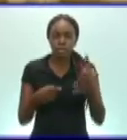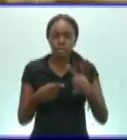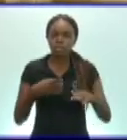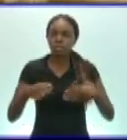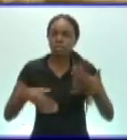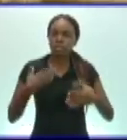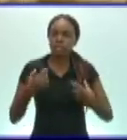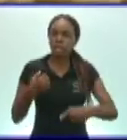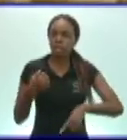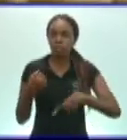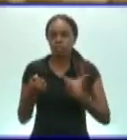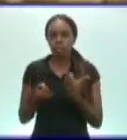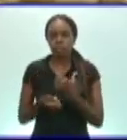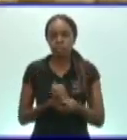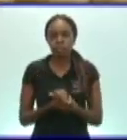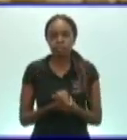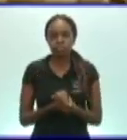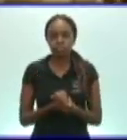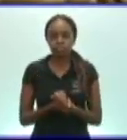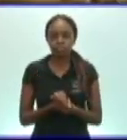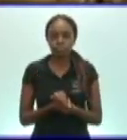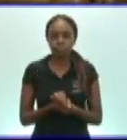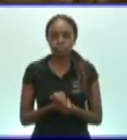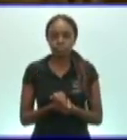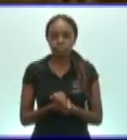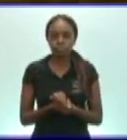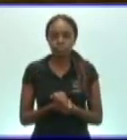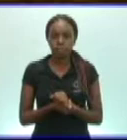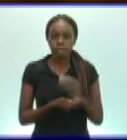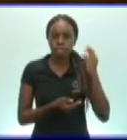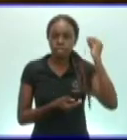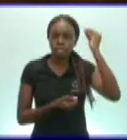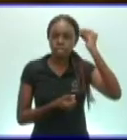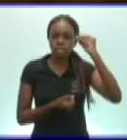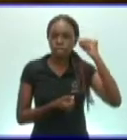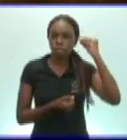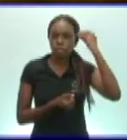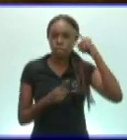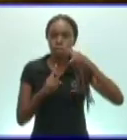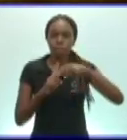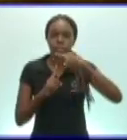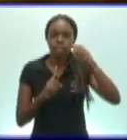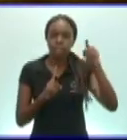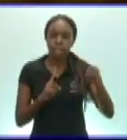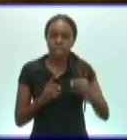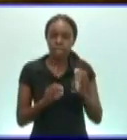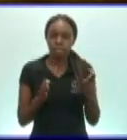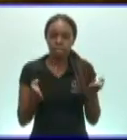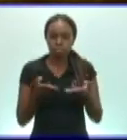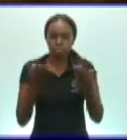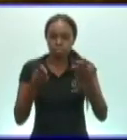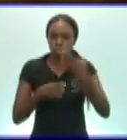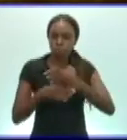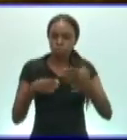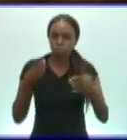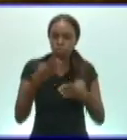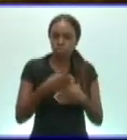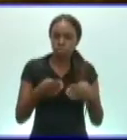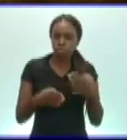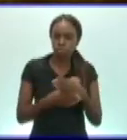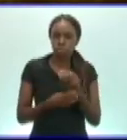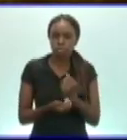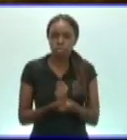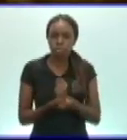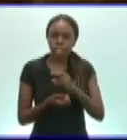culturales. Se preocupa también de la construcción del teatro. Se sabe, aunque no se conservan esas piezas, que